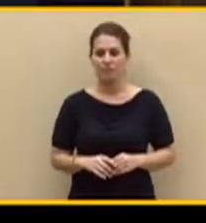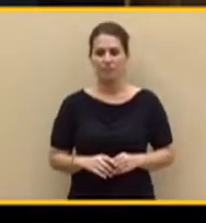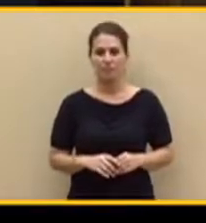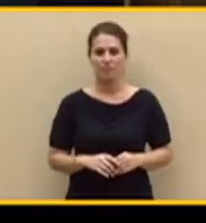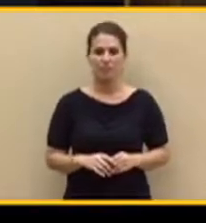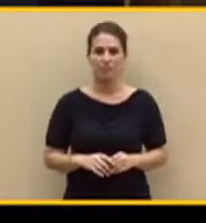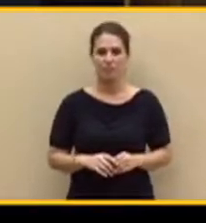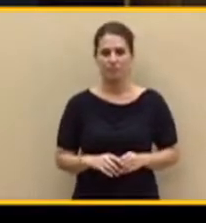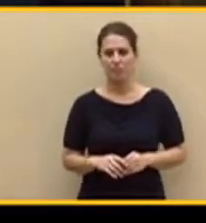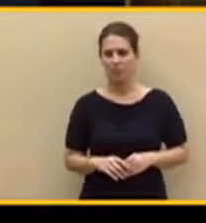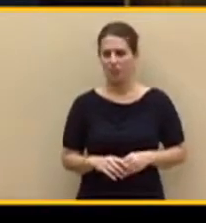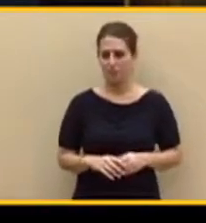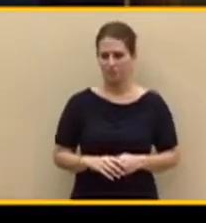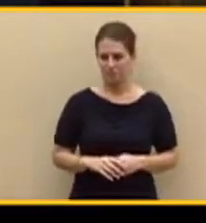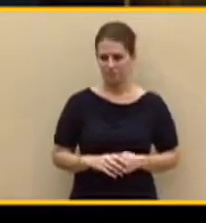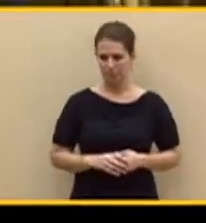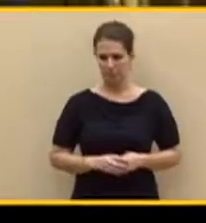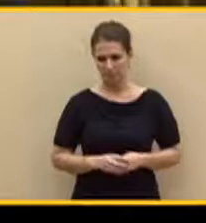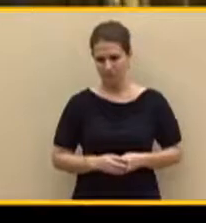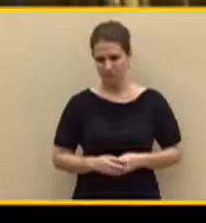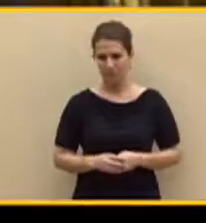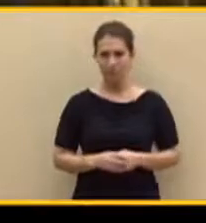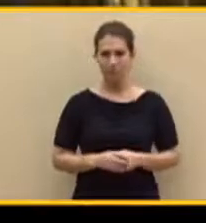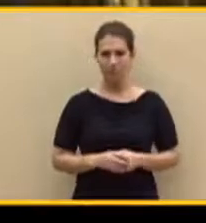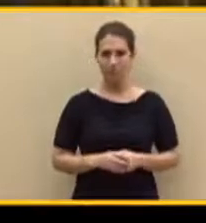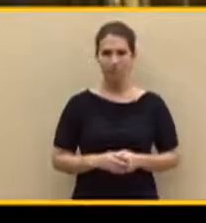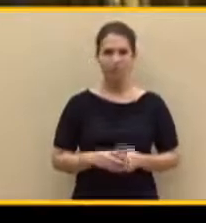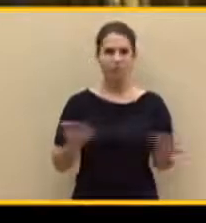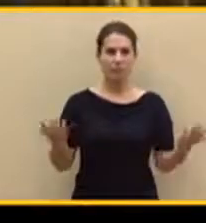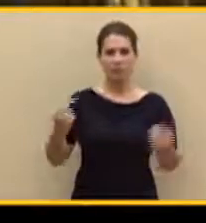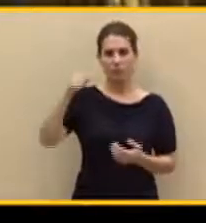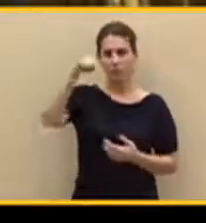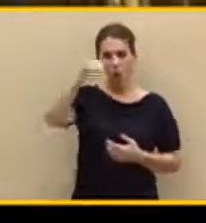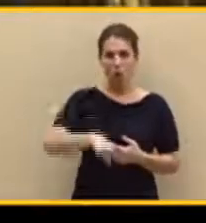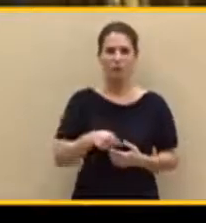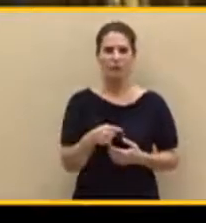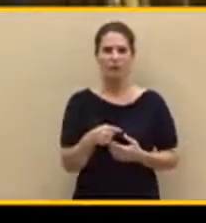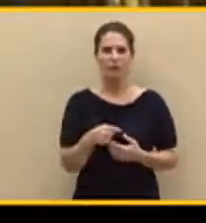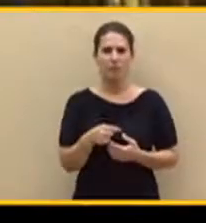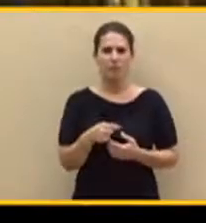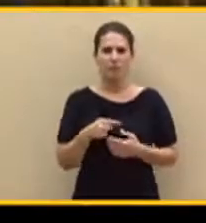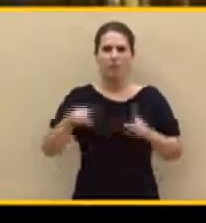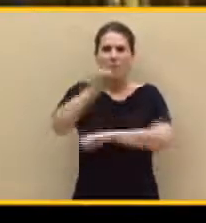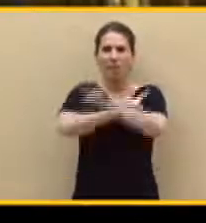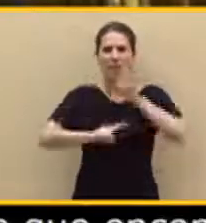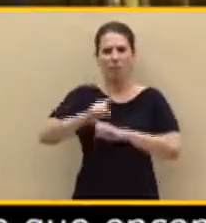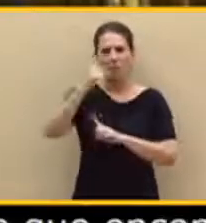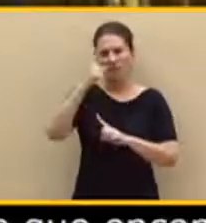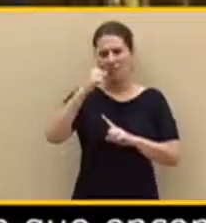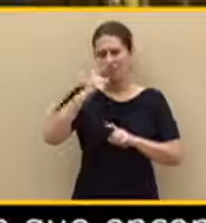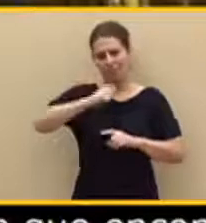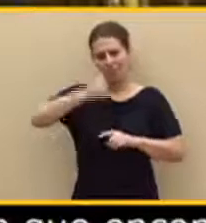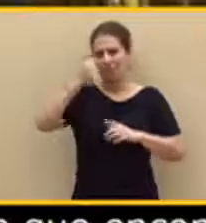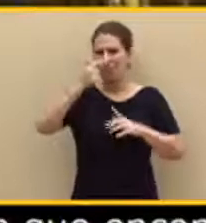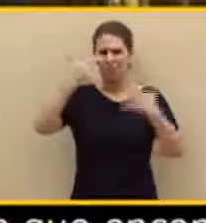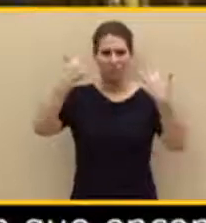si hoy asistimos a un choque de trenes que encona y profundiza el conflicto, no es por un fenómeno natural, igual que se lo decía